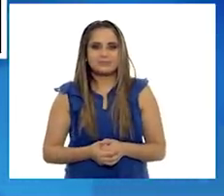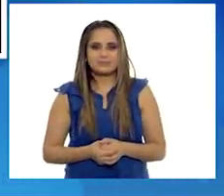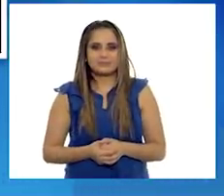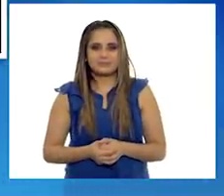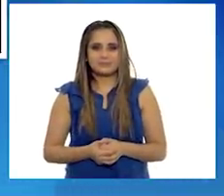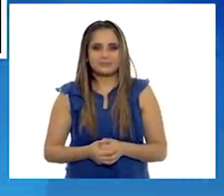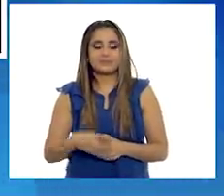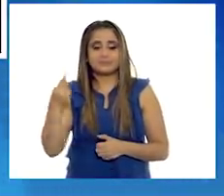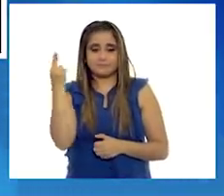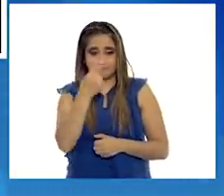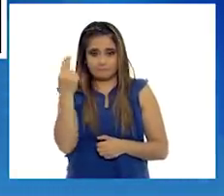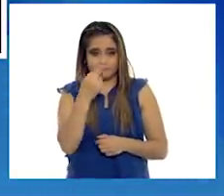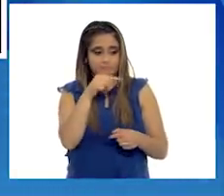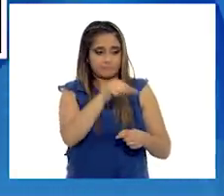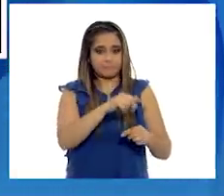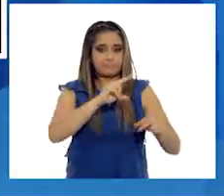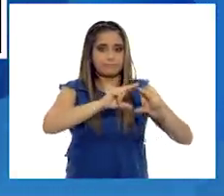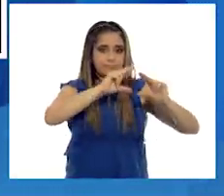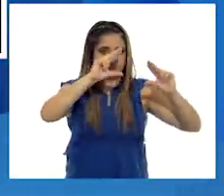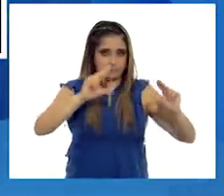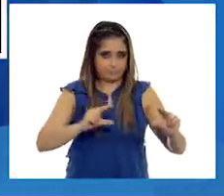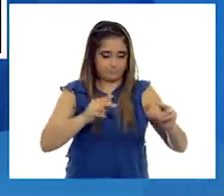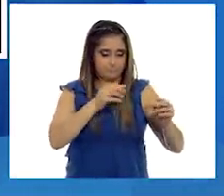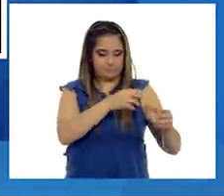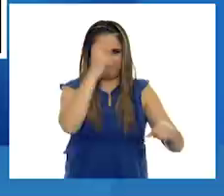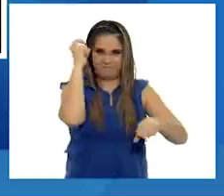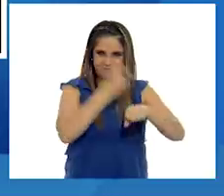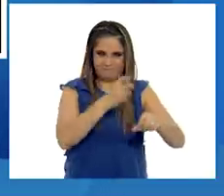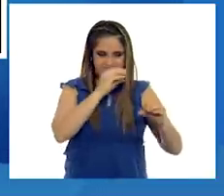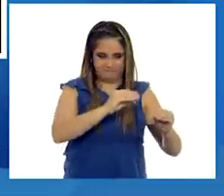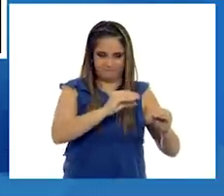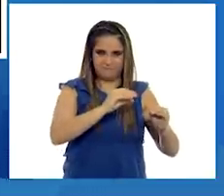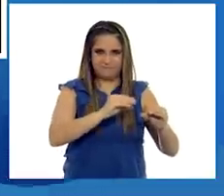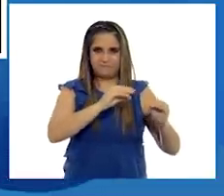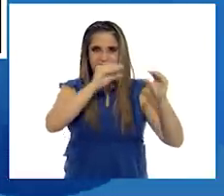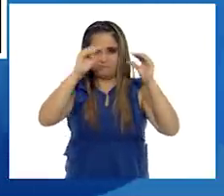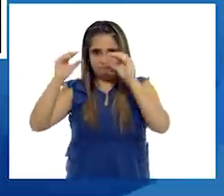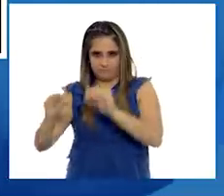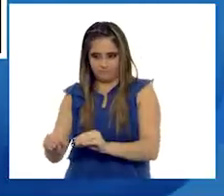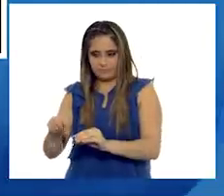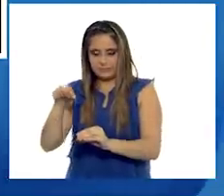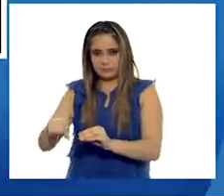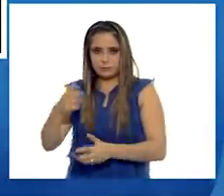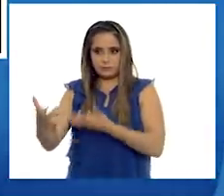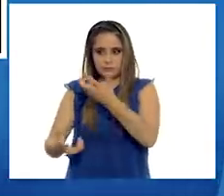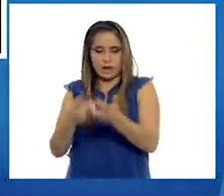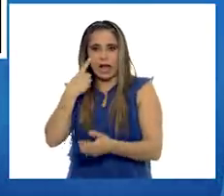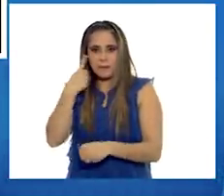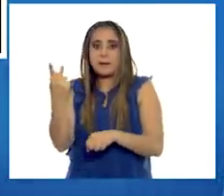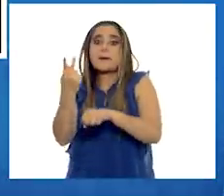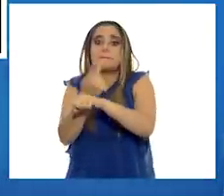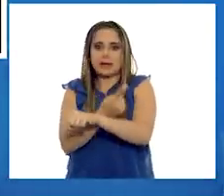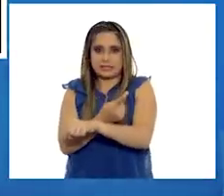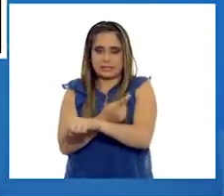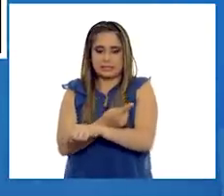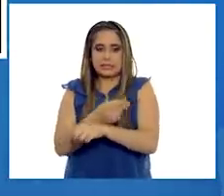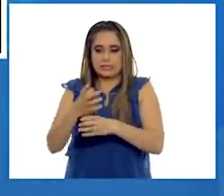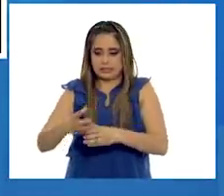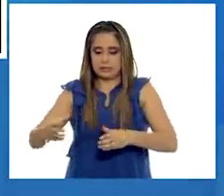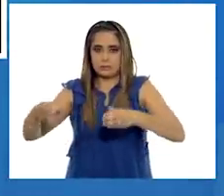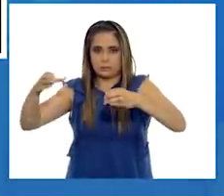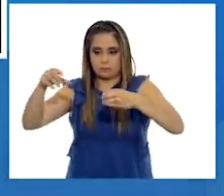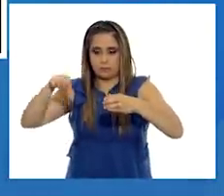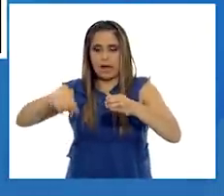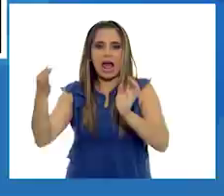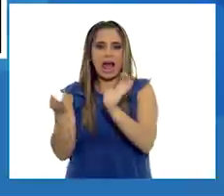Necesitaremos hielos, que es la forma sólida en la que encontramos el agua. También vamos a necesitar un recipiente de aluminio o